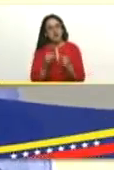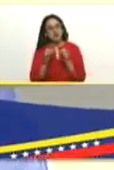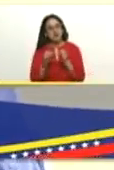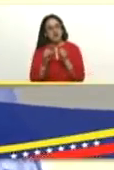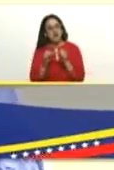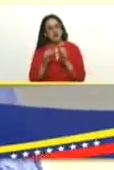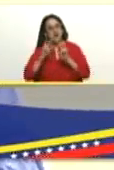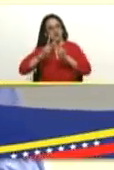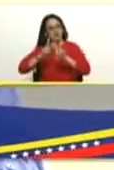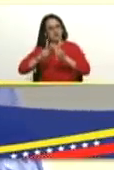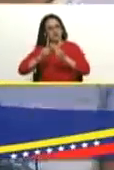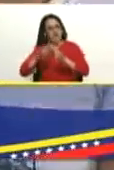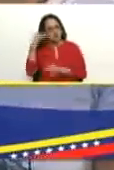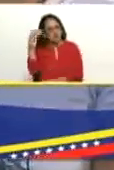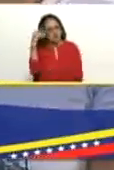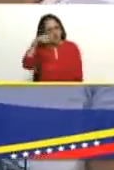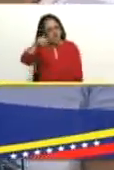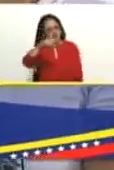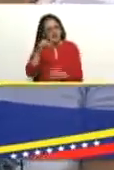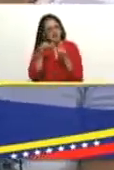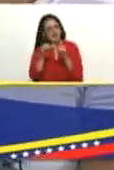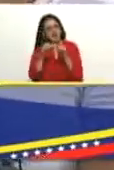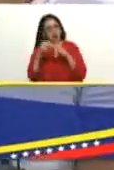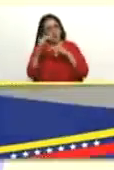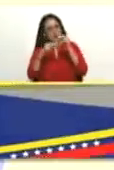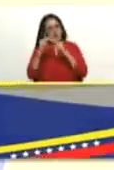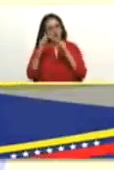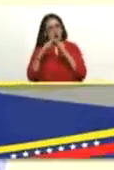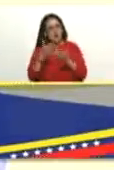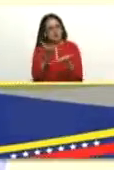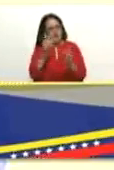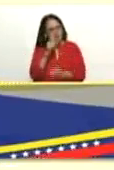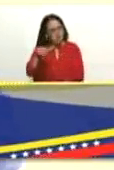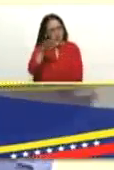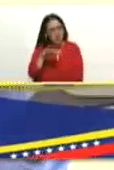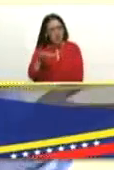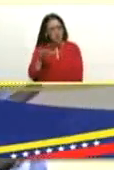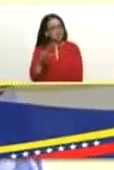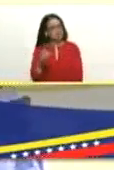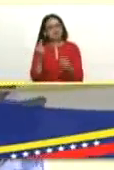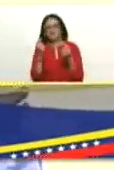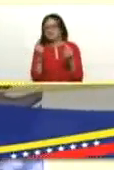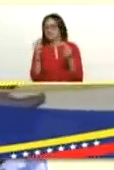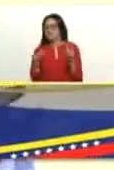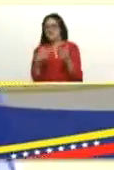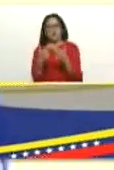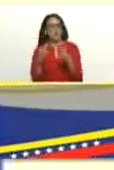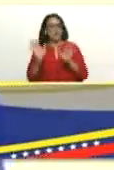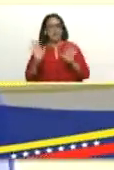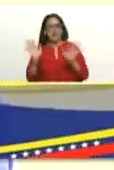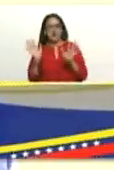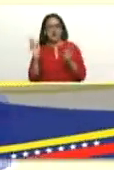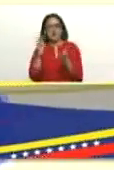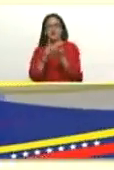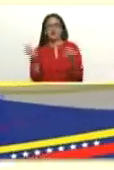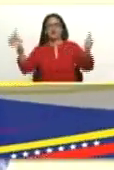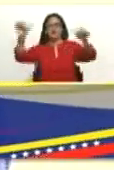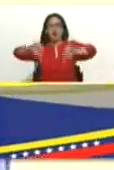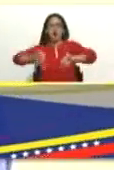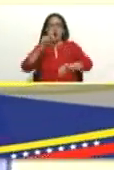misión Vivienda Venezuela? ¿Seguiría construyendo viviendas para el pueblo? ¡Jamás! Ellos vendrían a destruir el